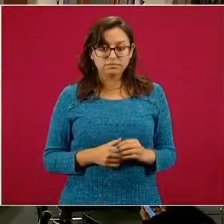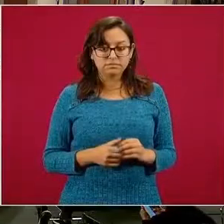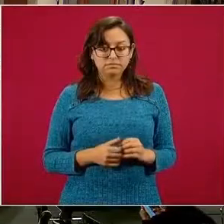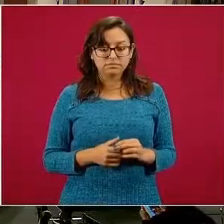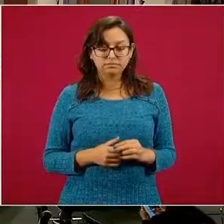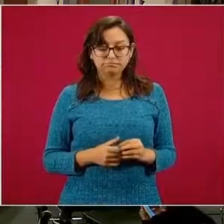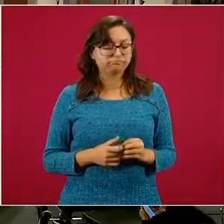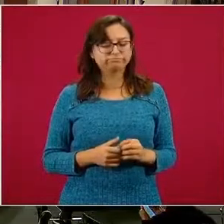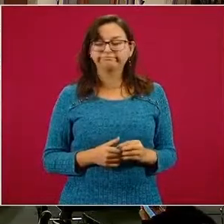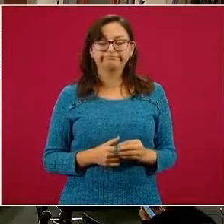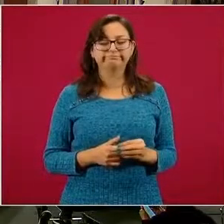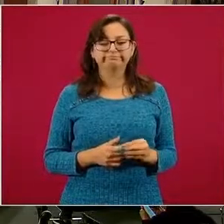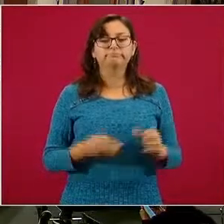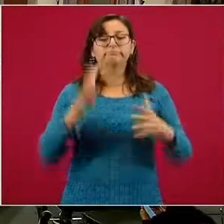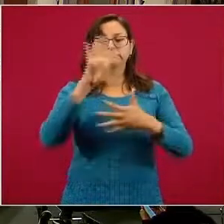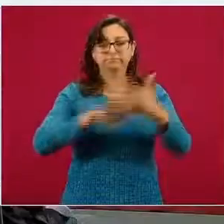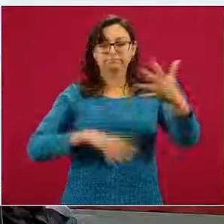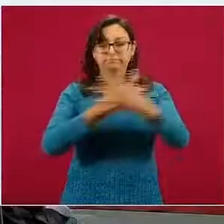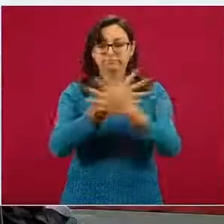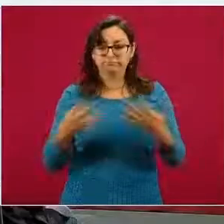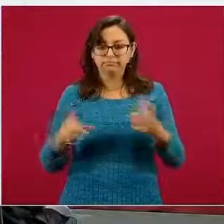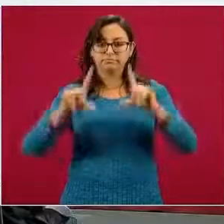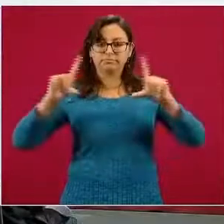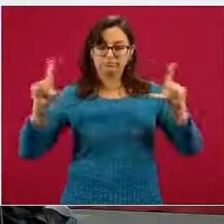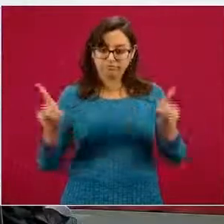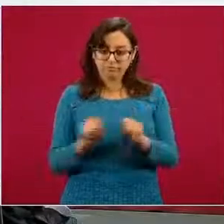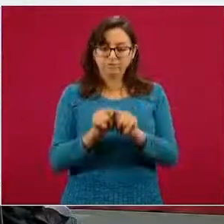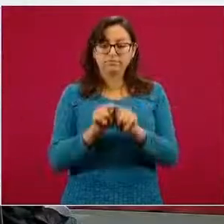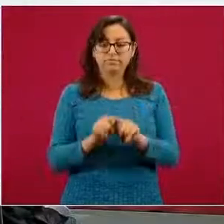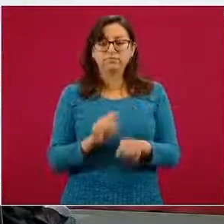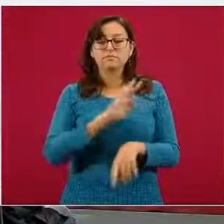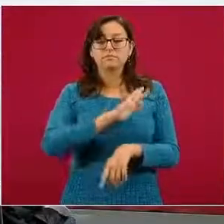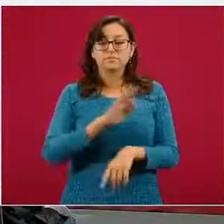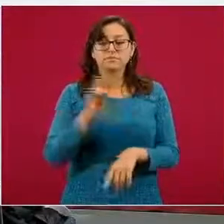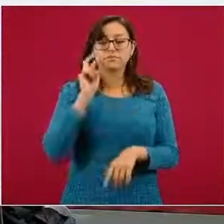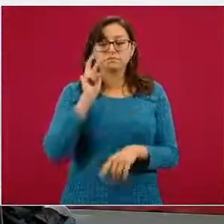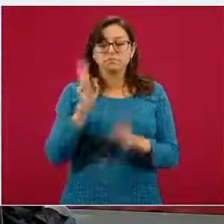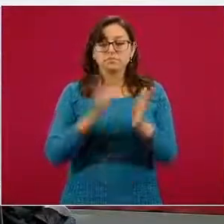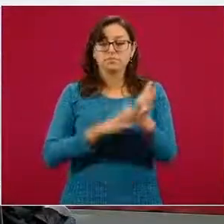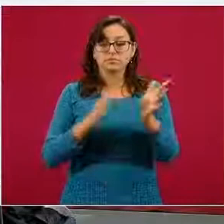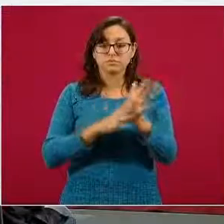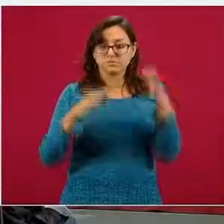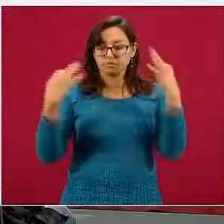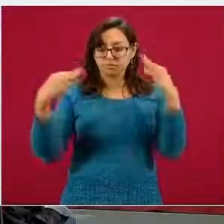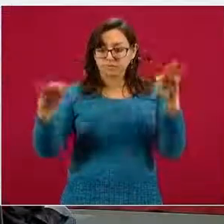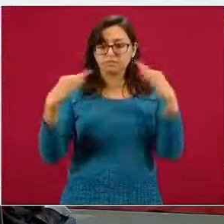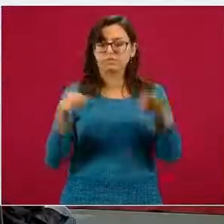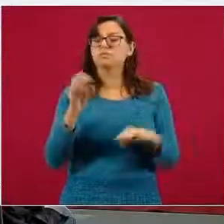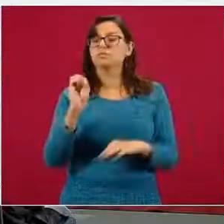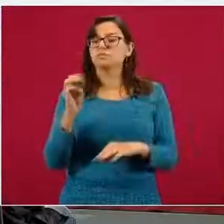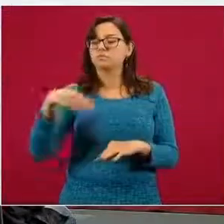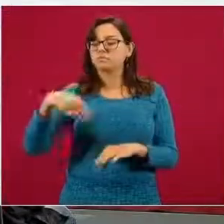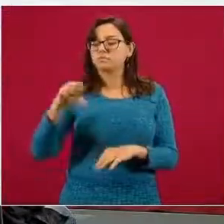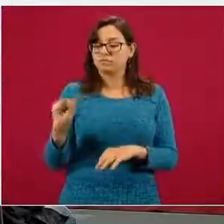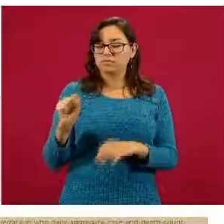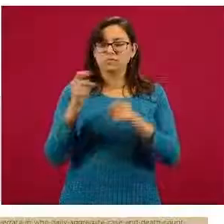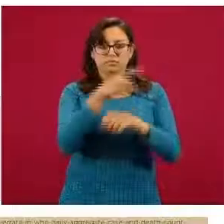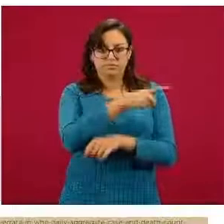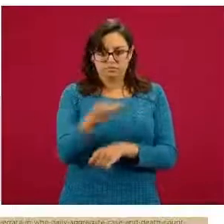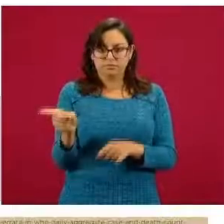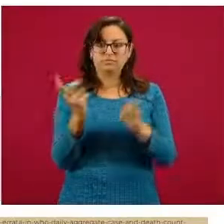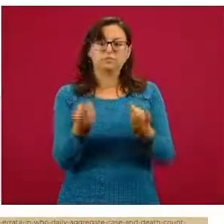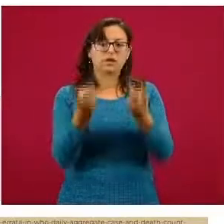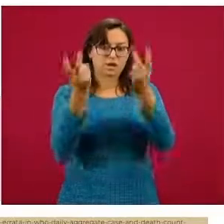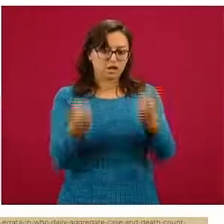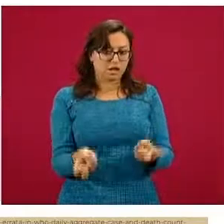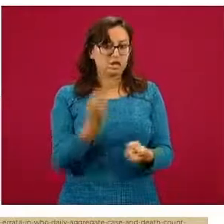Hablamos más bien de una tabla resumen. Este es precisamente el documento del cual les estaba comentando, que está disponible en